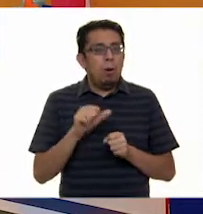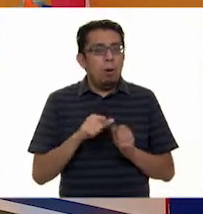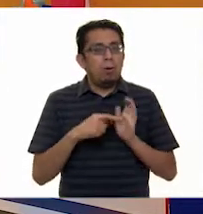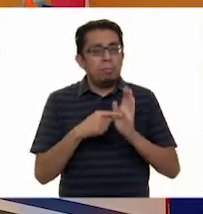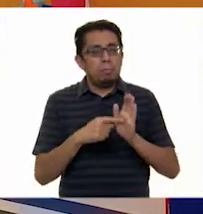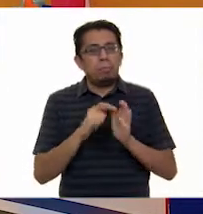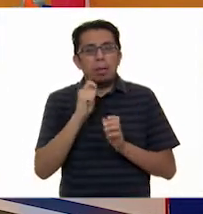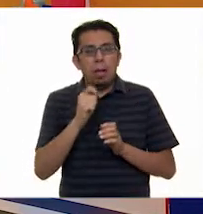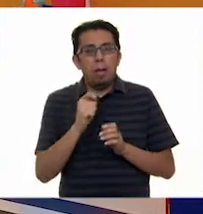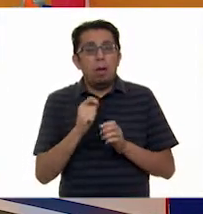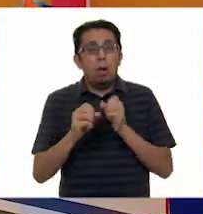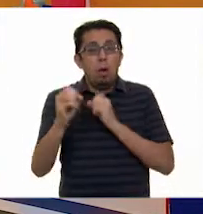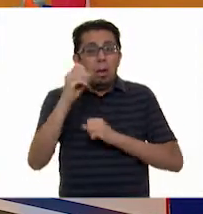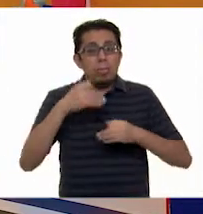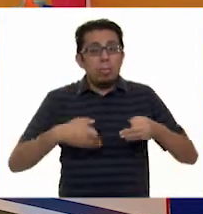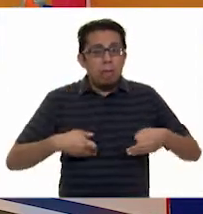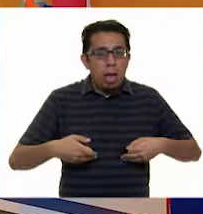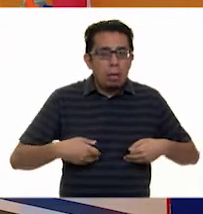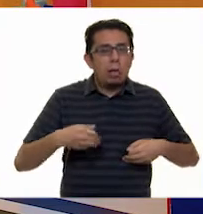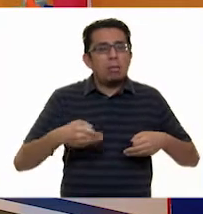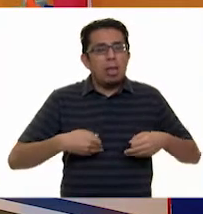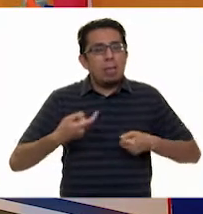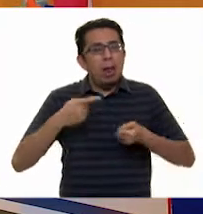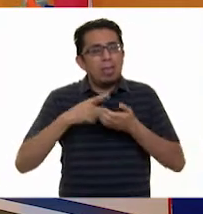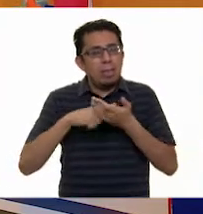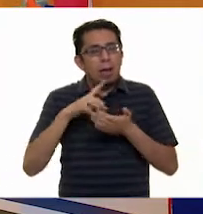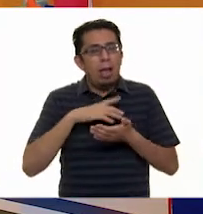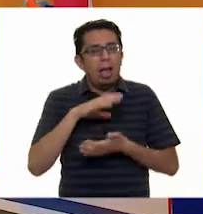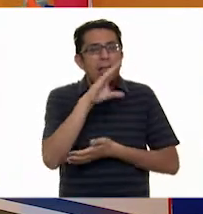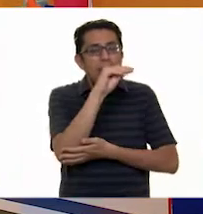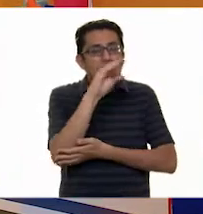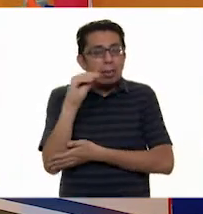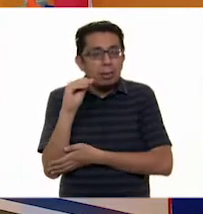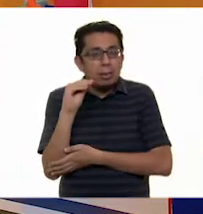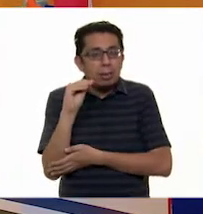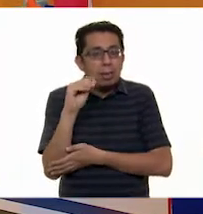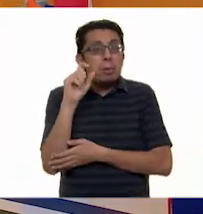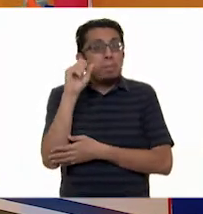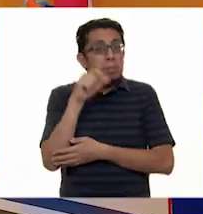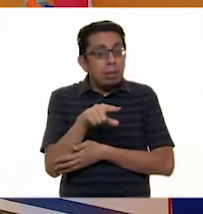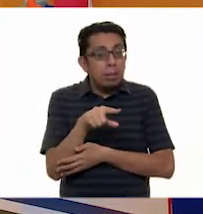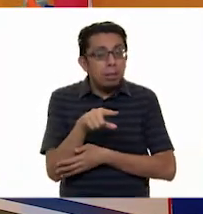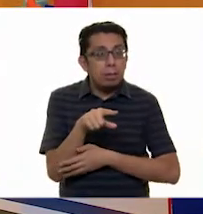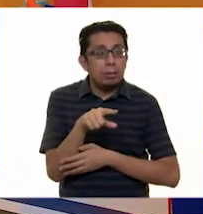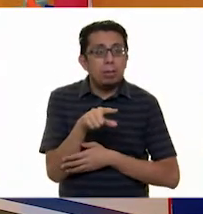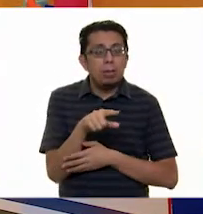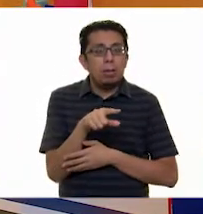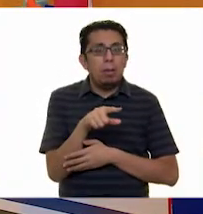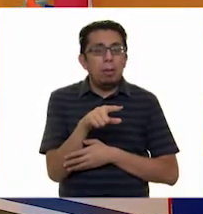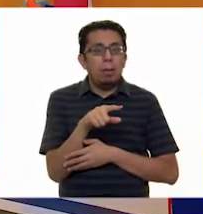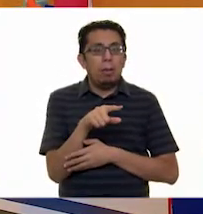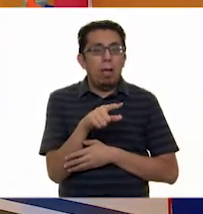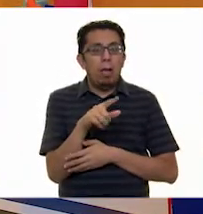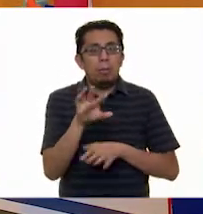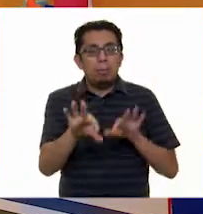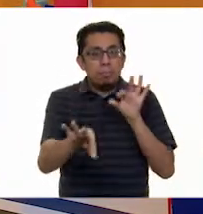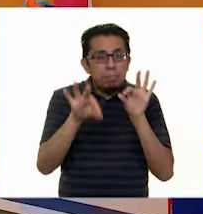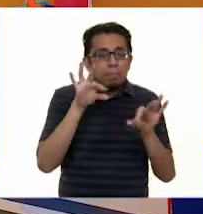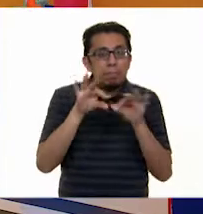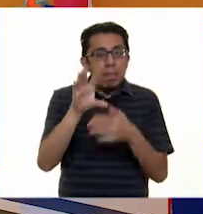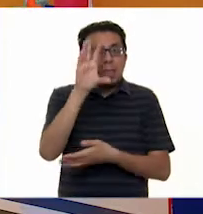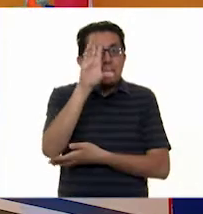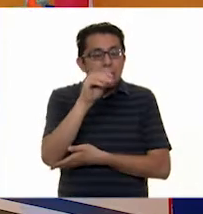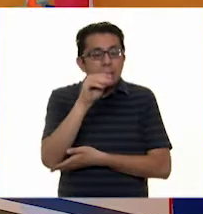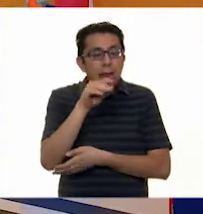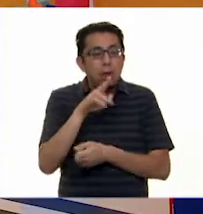de teatro, teatro con títeres. Vamos a seleccionar qué títeres vamos a usar, qué